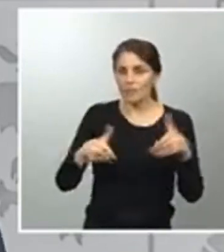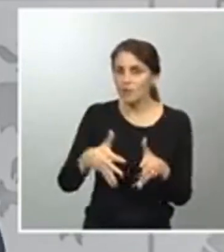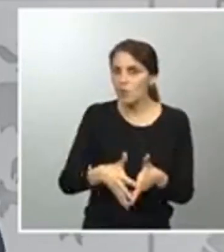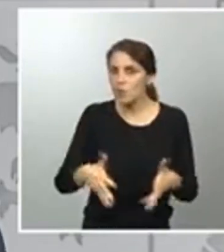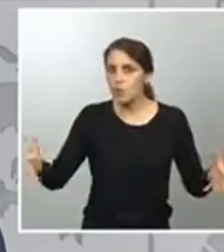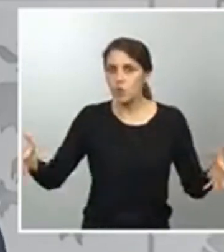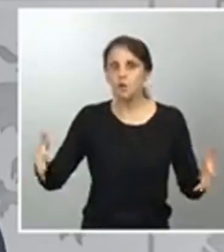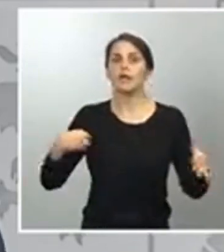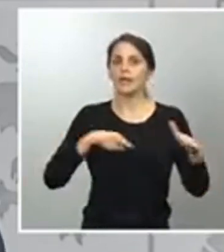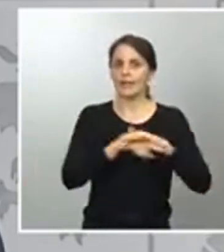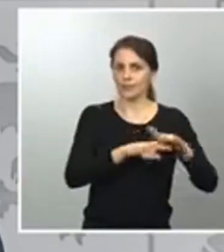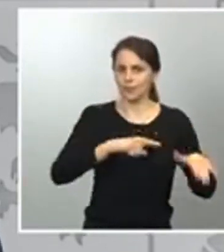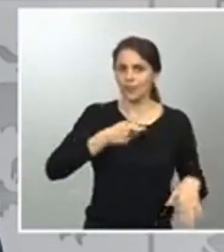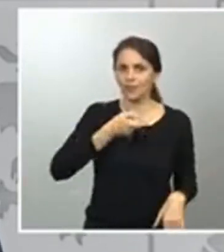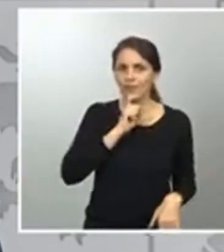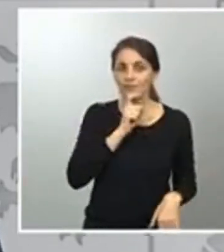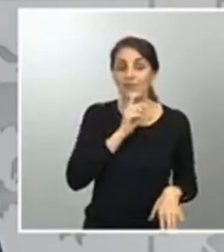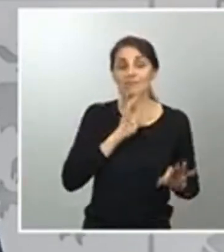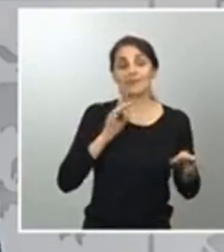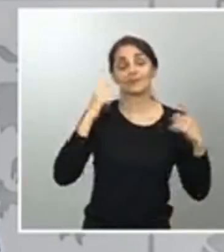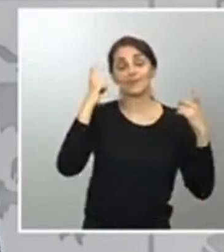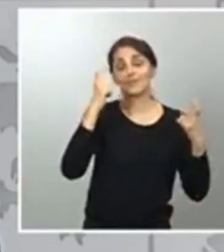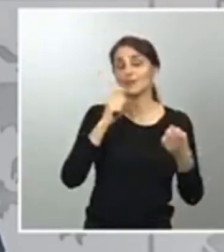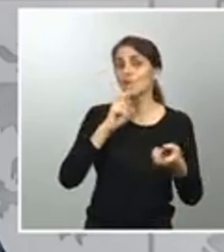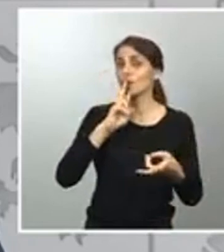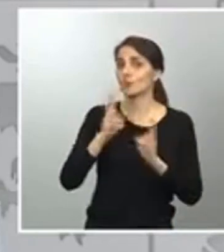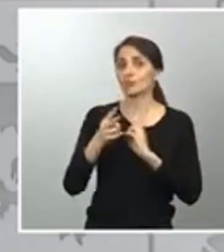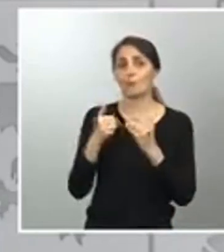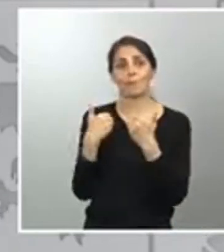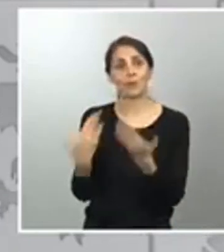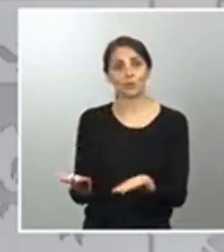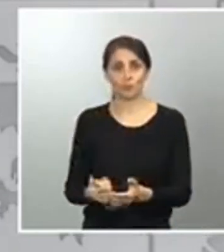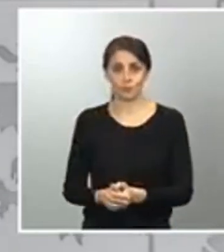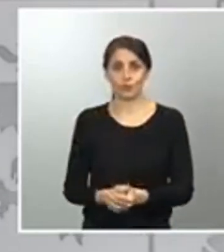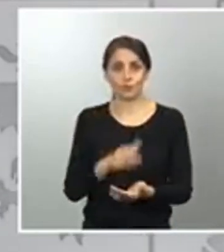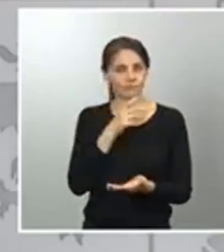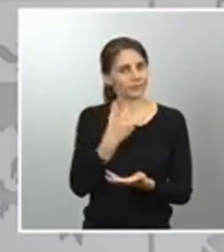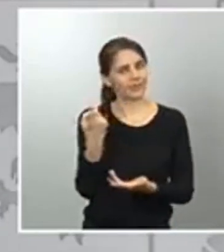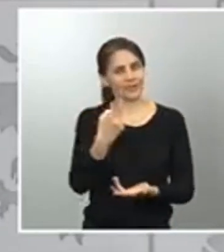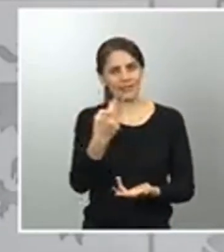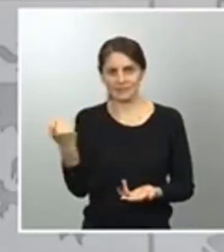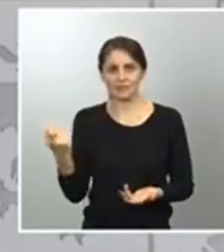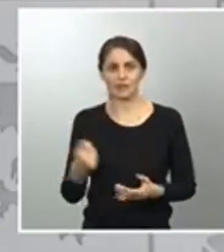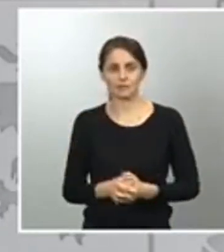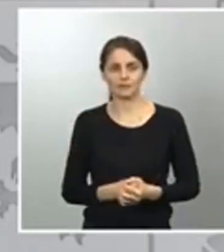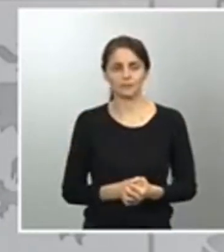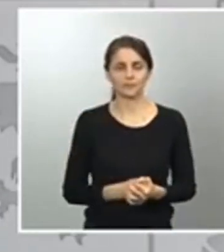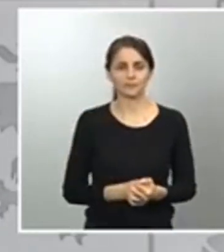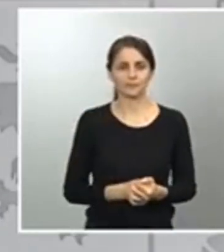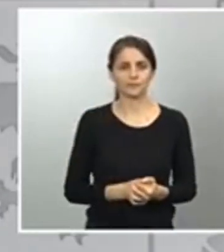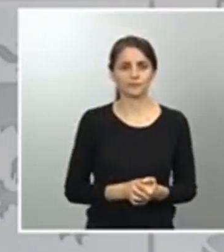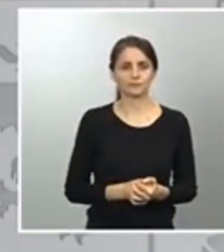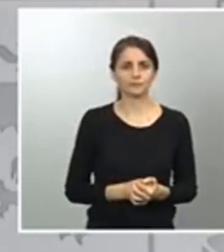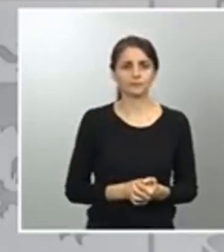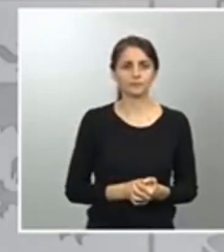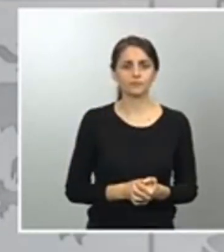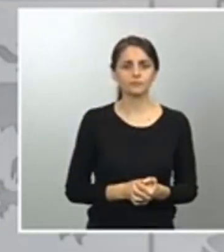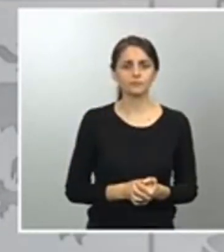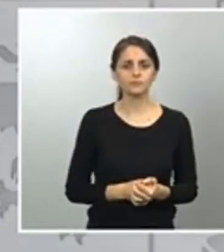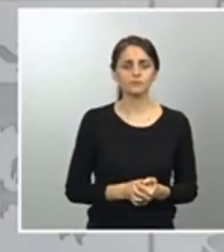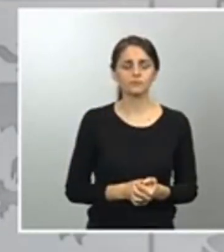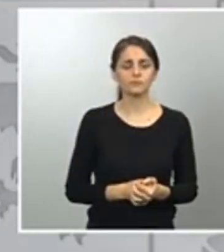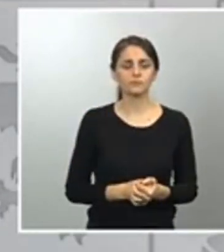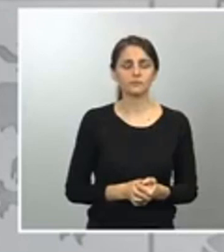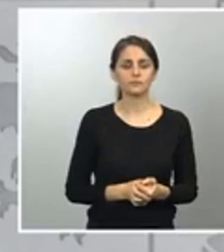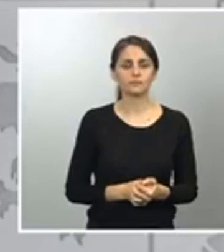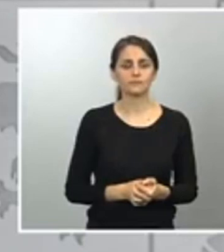intentando dar la pronta respuesta que lógicamente merecen esos trabajadores. Por tanto, no